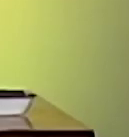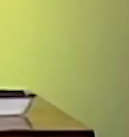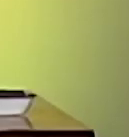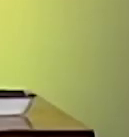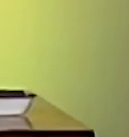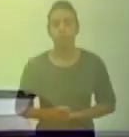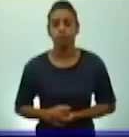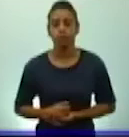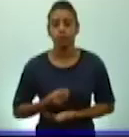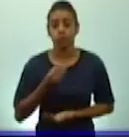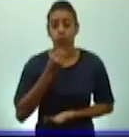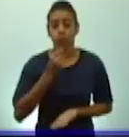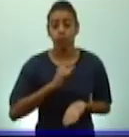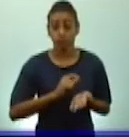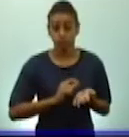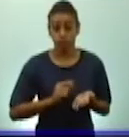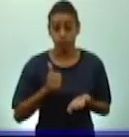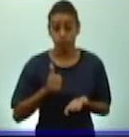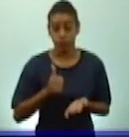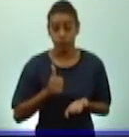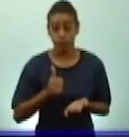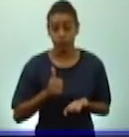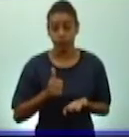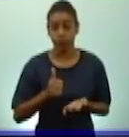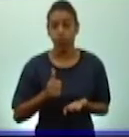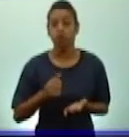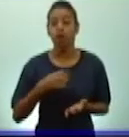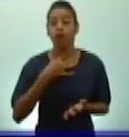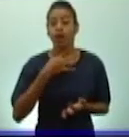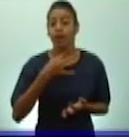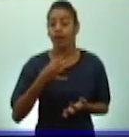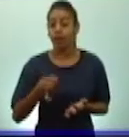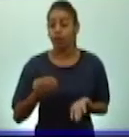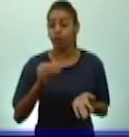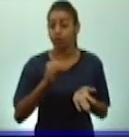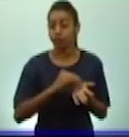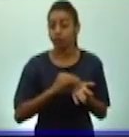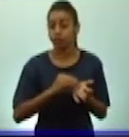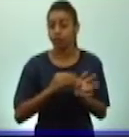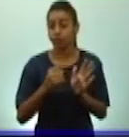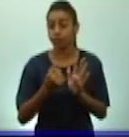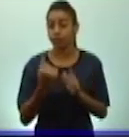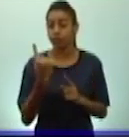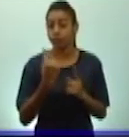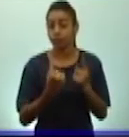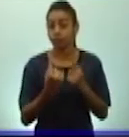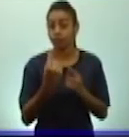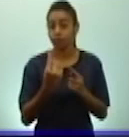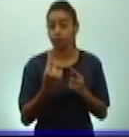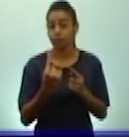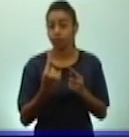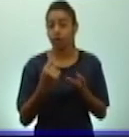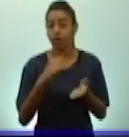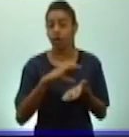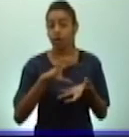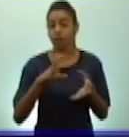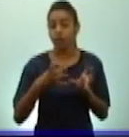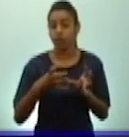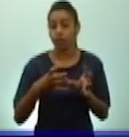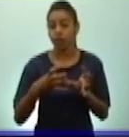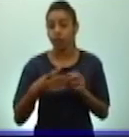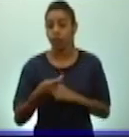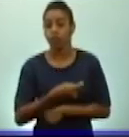Pudieron anotar, fíjense que ustedes van a ejemplificar cada uno de estos momentos en que el